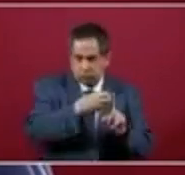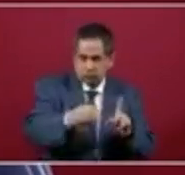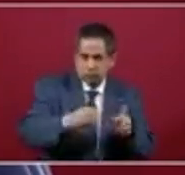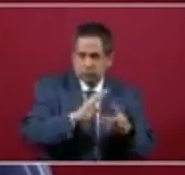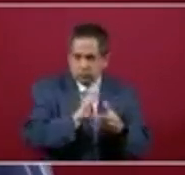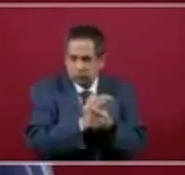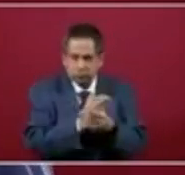clasificarlos,